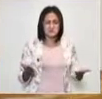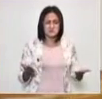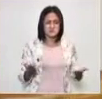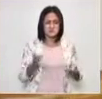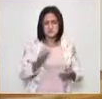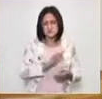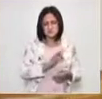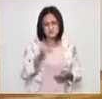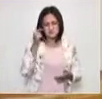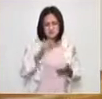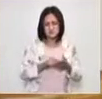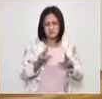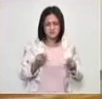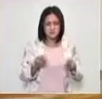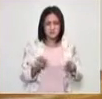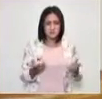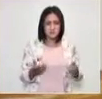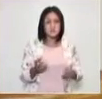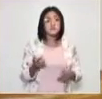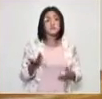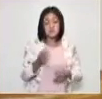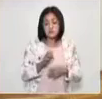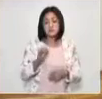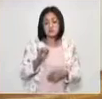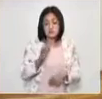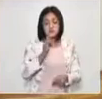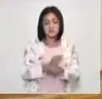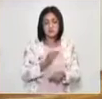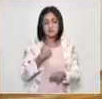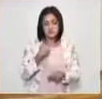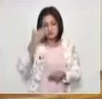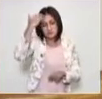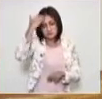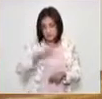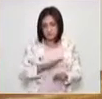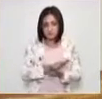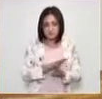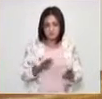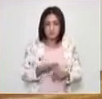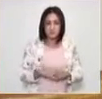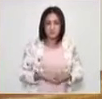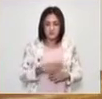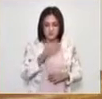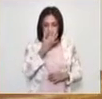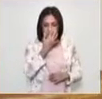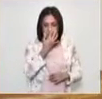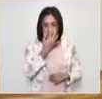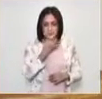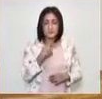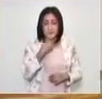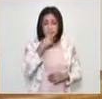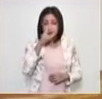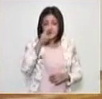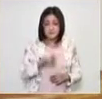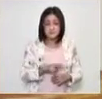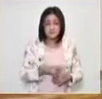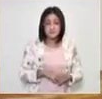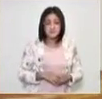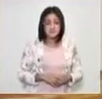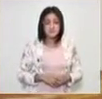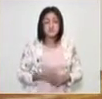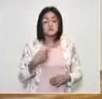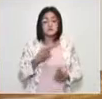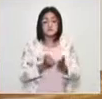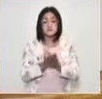No, no puede ser. Entonces sí, vamos, yo acato, si lo digo, acato